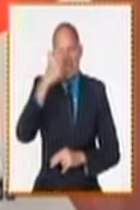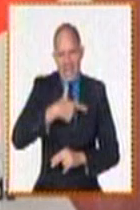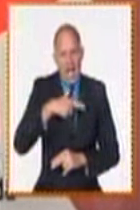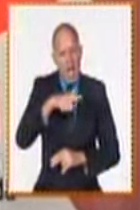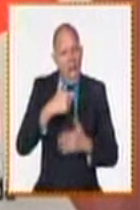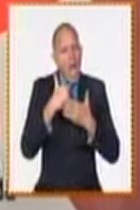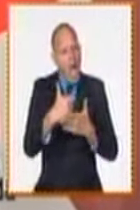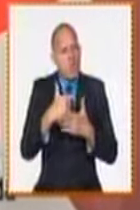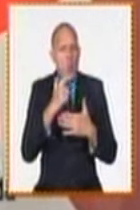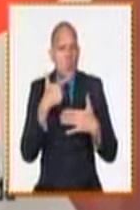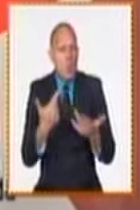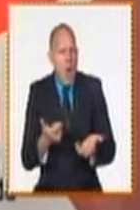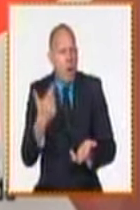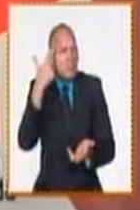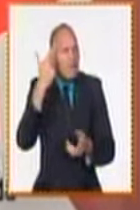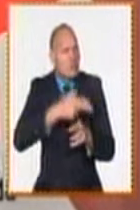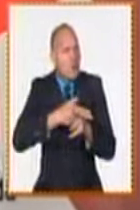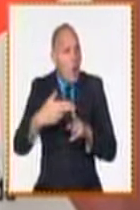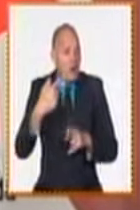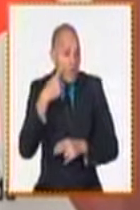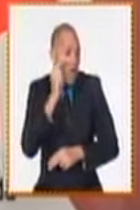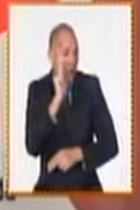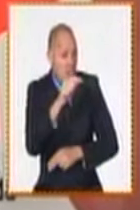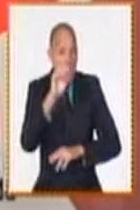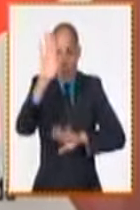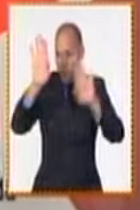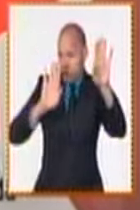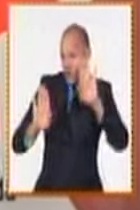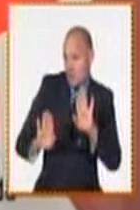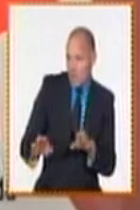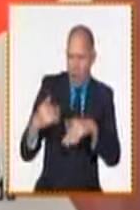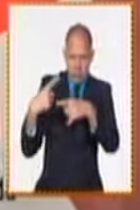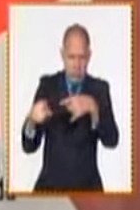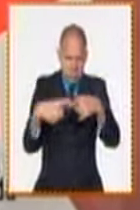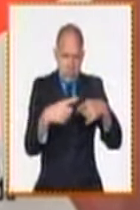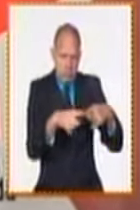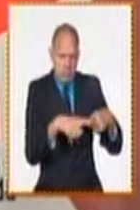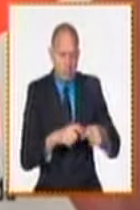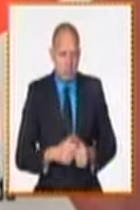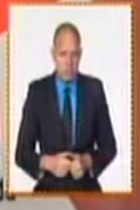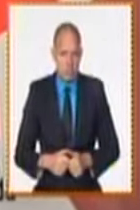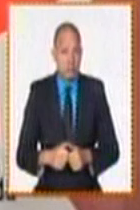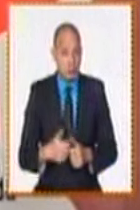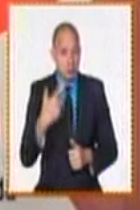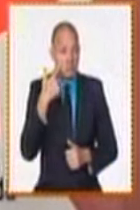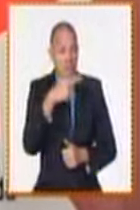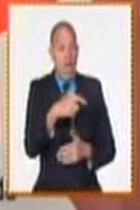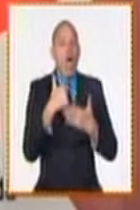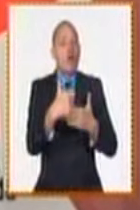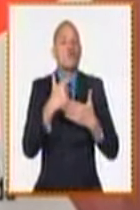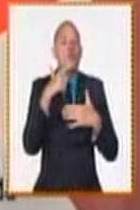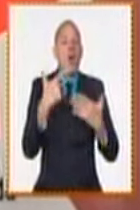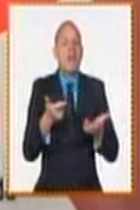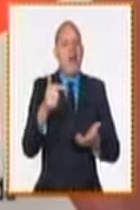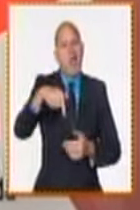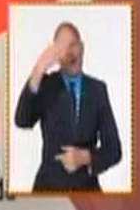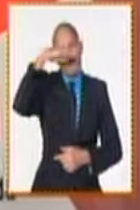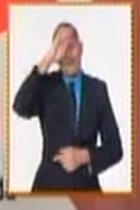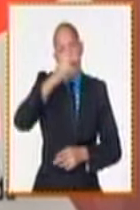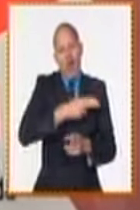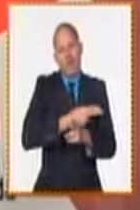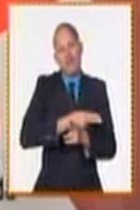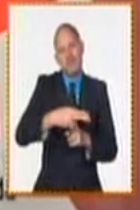los museos, aquí está el patrimonio, aquí está tanto que se hace desde Bayamo, porque sigue viva la cultura cubana. ¿Cómo enfocan